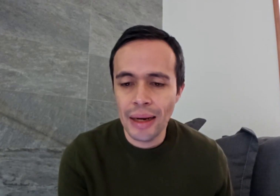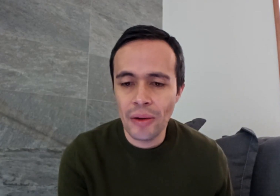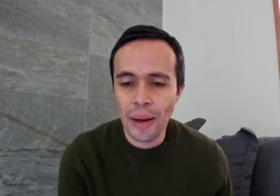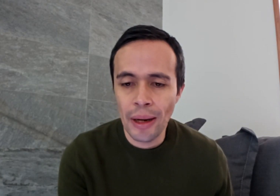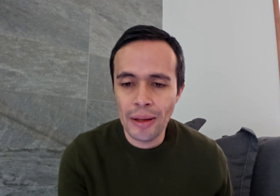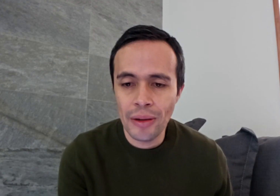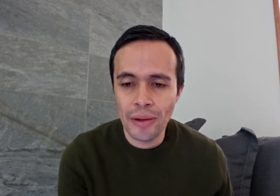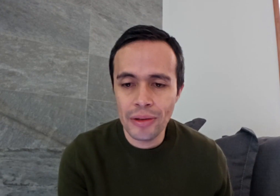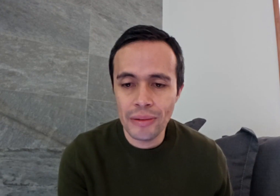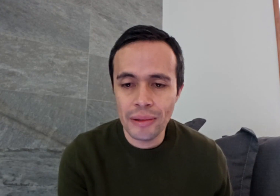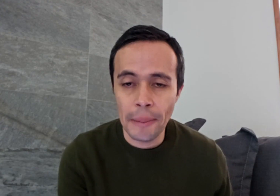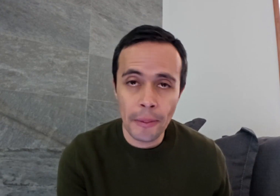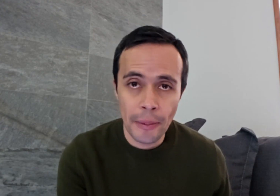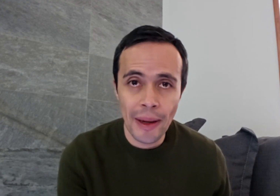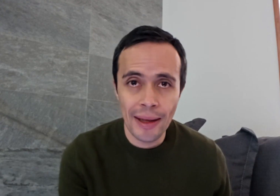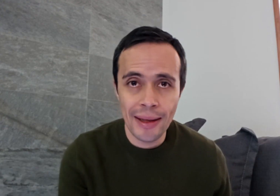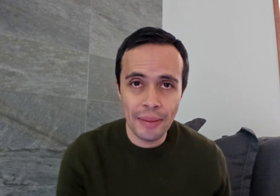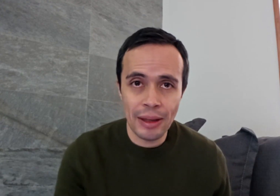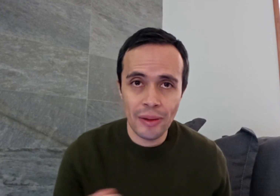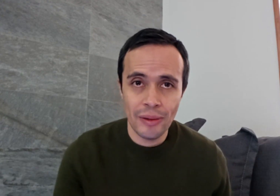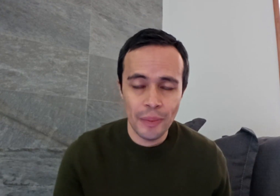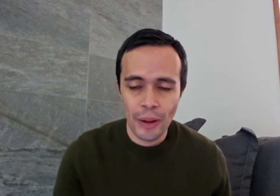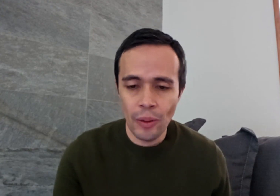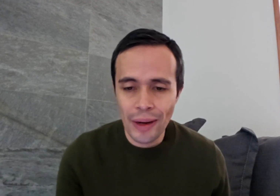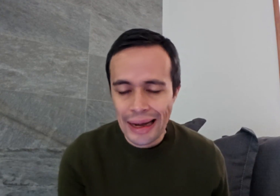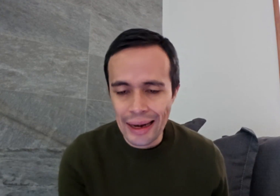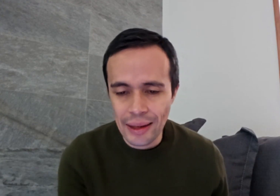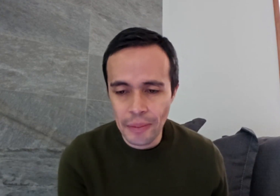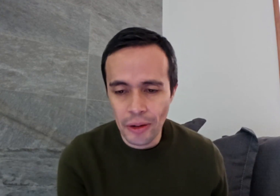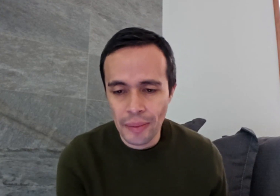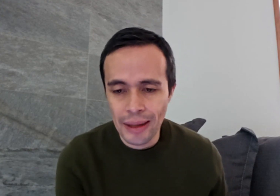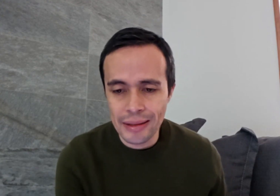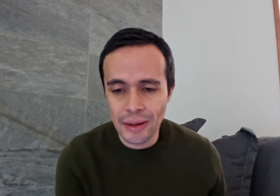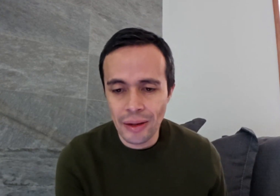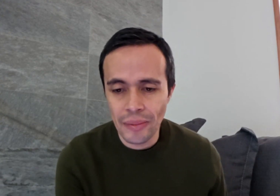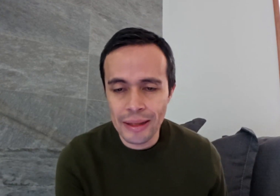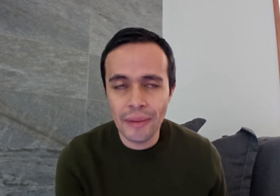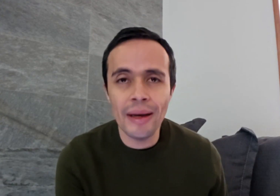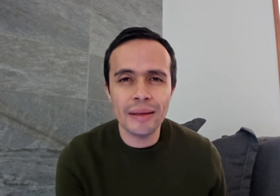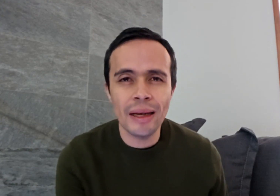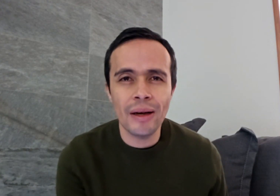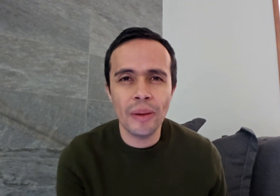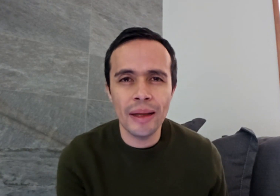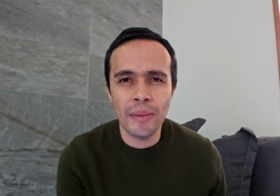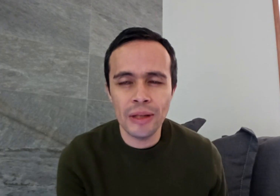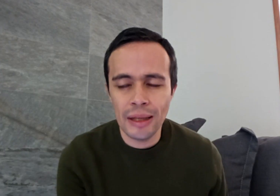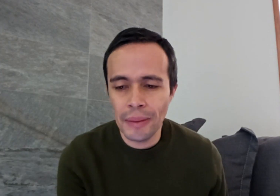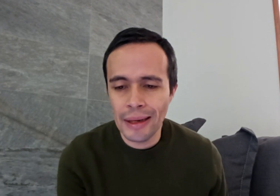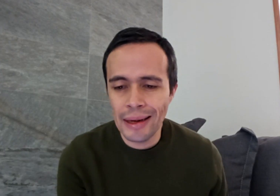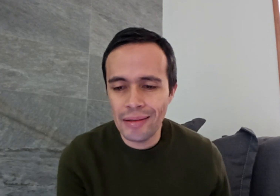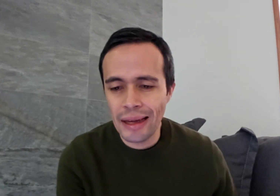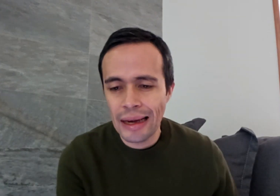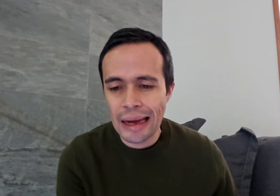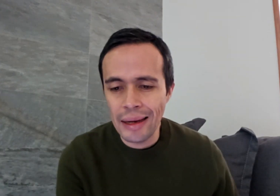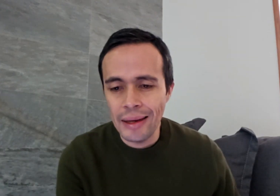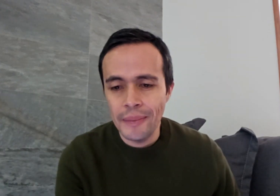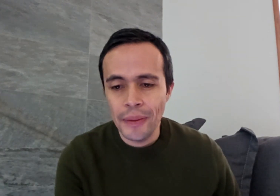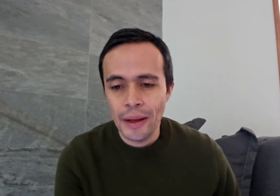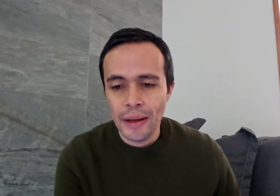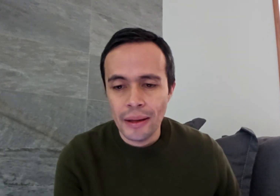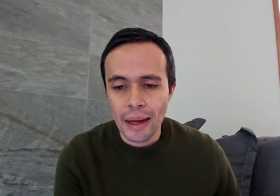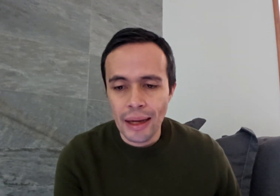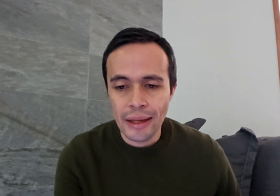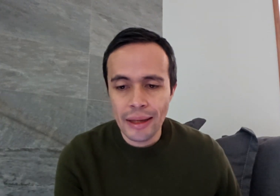desmantelar narcolaboratorios. La propia embajada le mandó una carta al programa de Ciro Gómez Leiva, que comentamos ya también en este